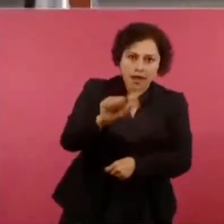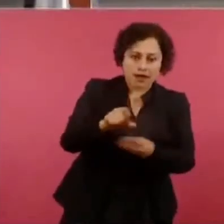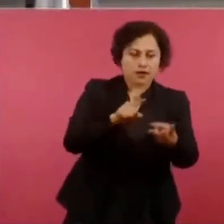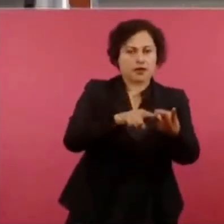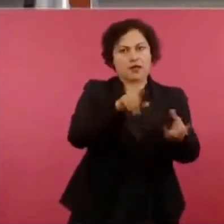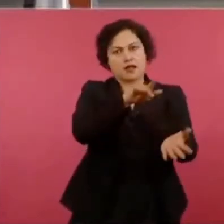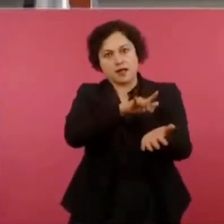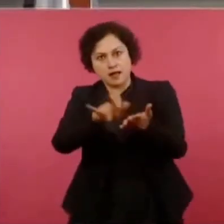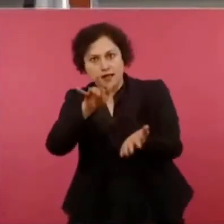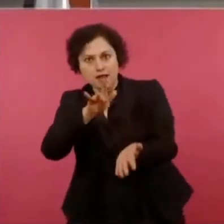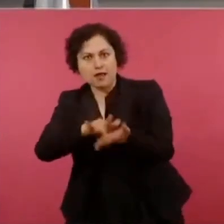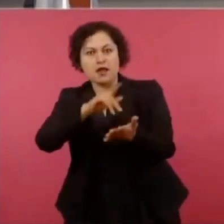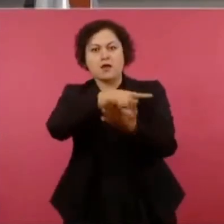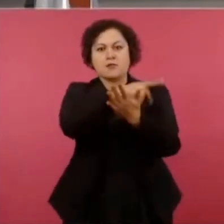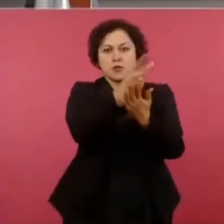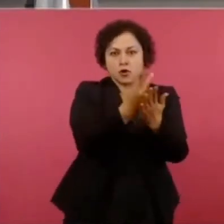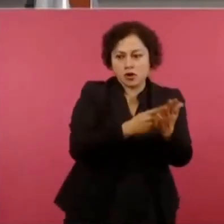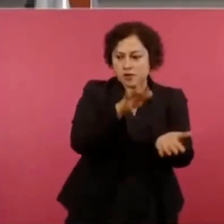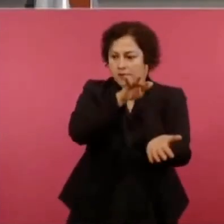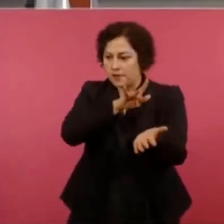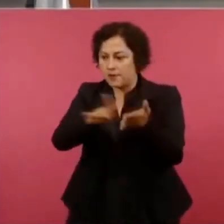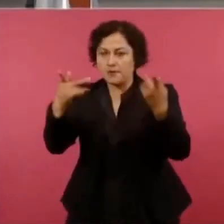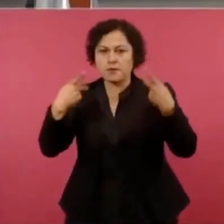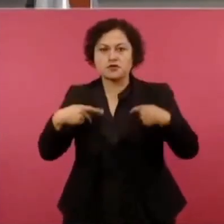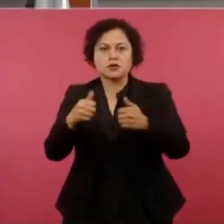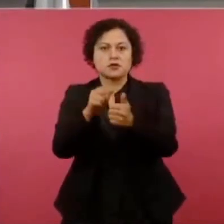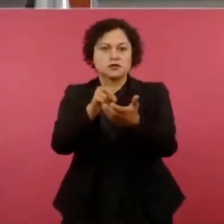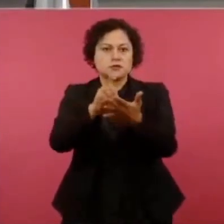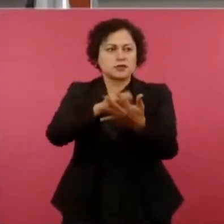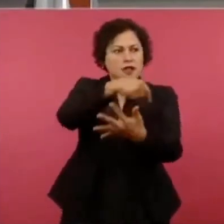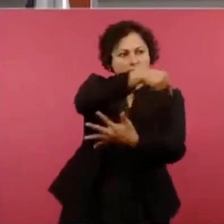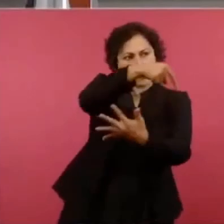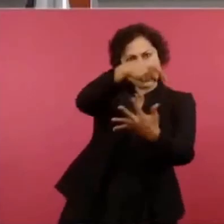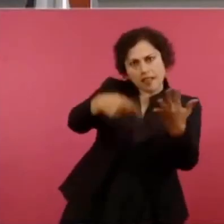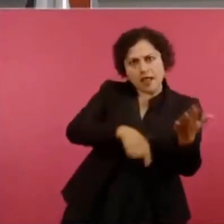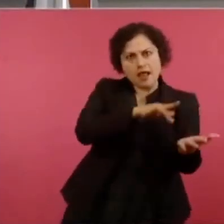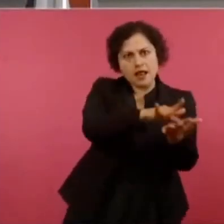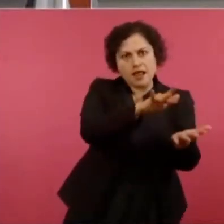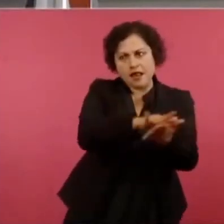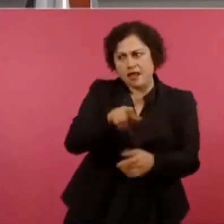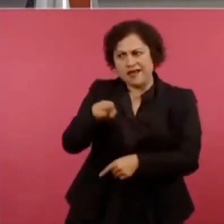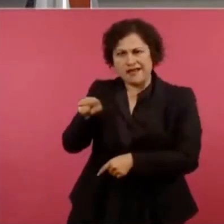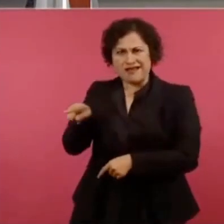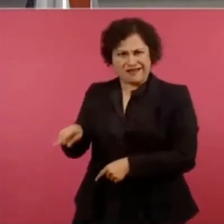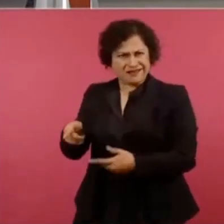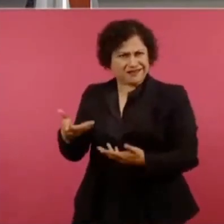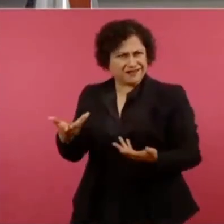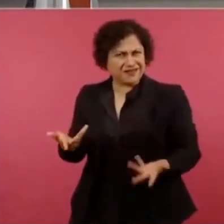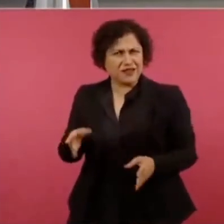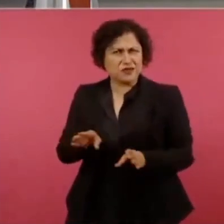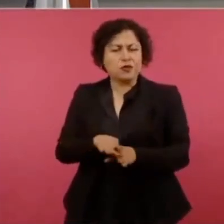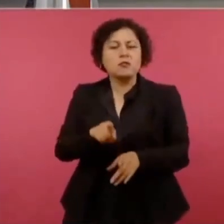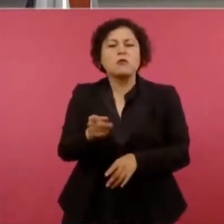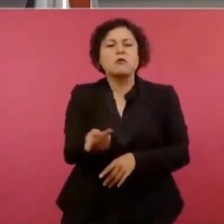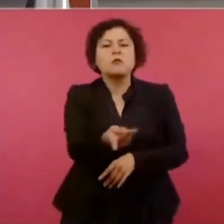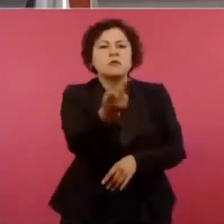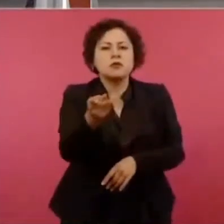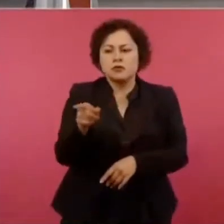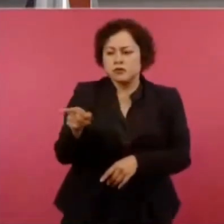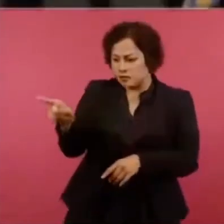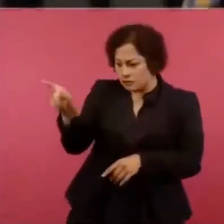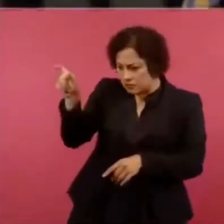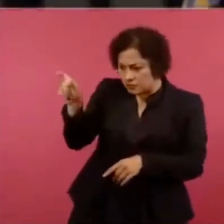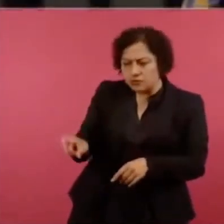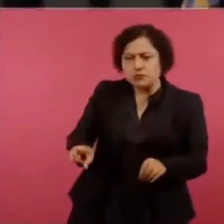sociales, Sembrando Vida, etcétera. Entonces, preguntarle, presidente, si no ve que en realidad es más que la hipocresía o el cinismo,